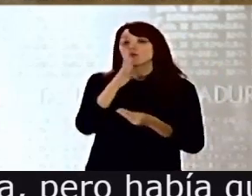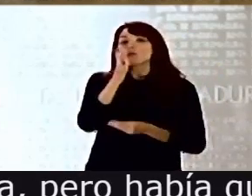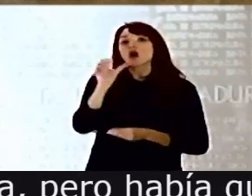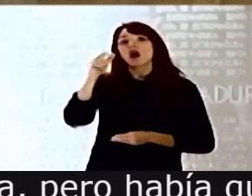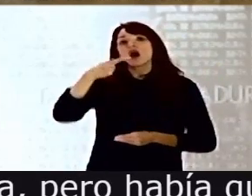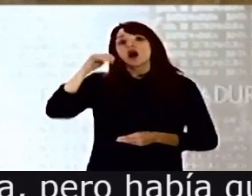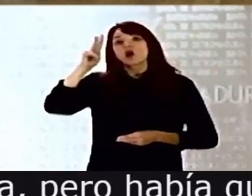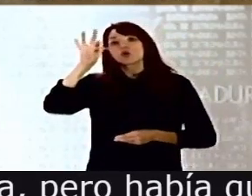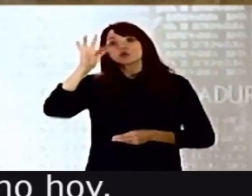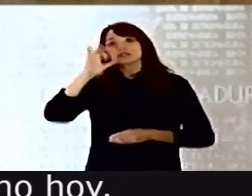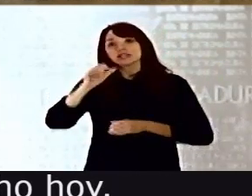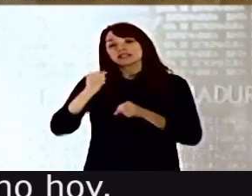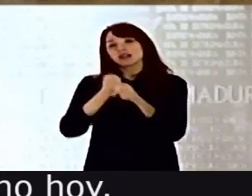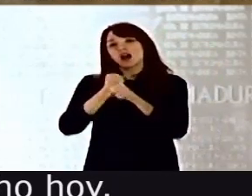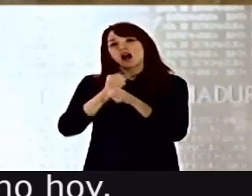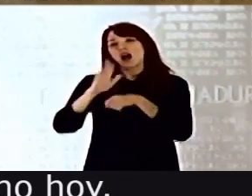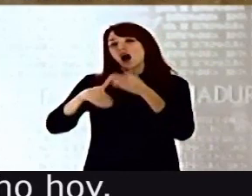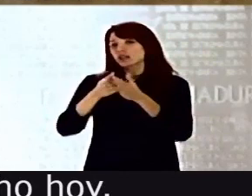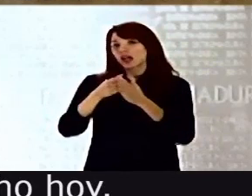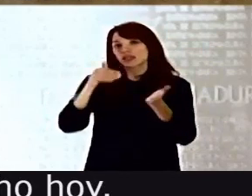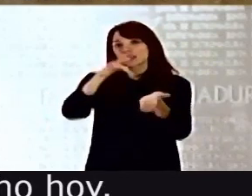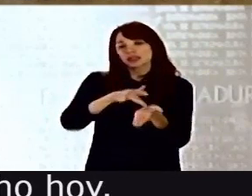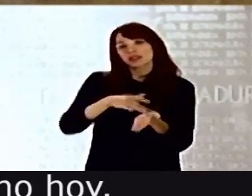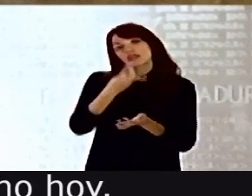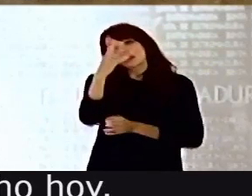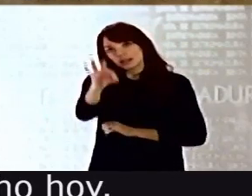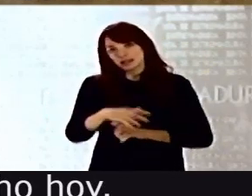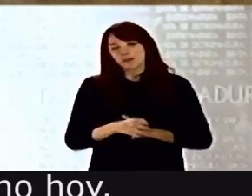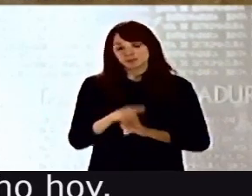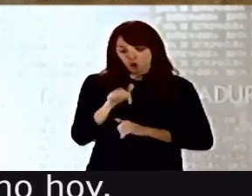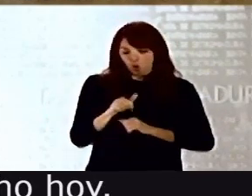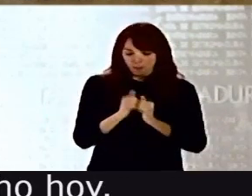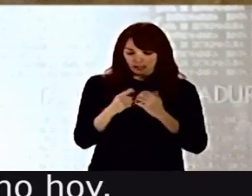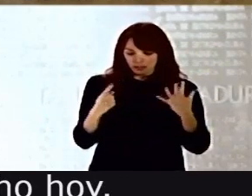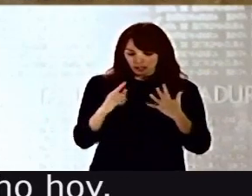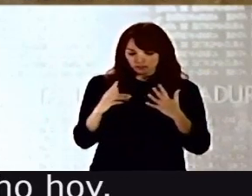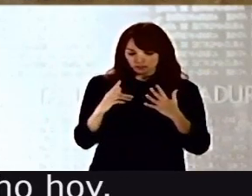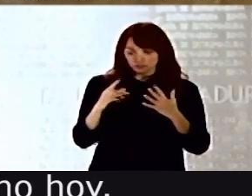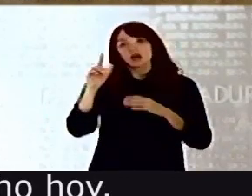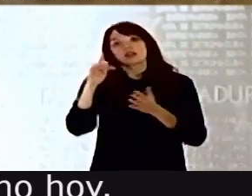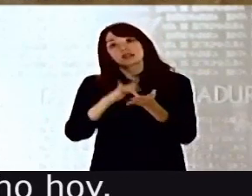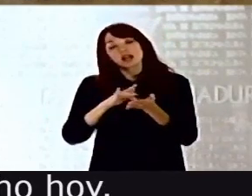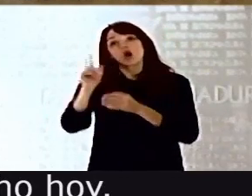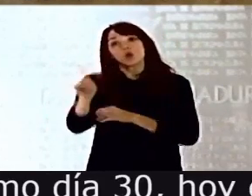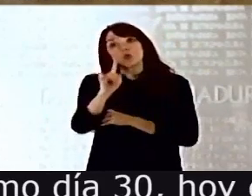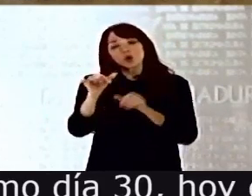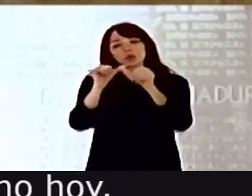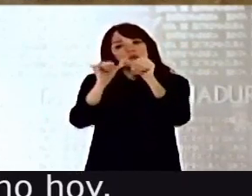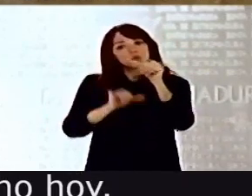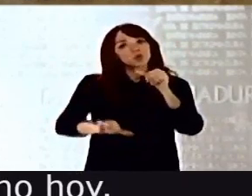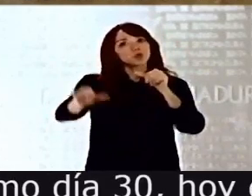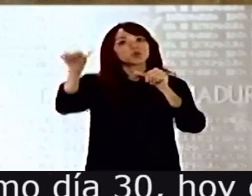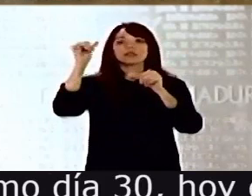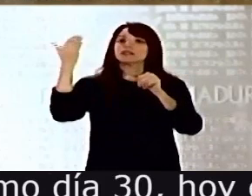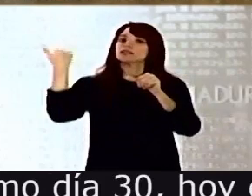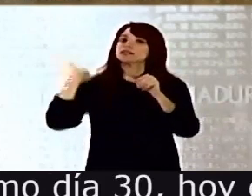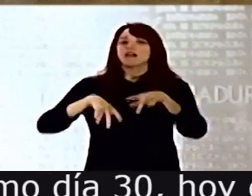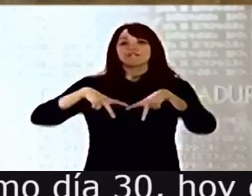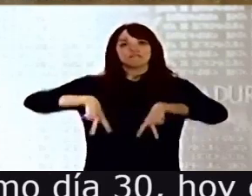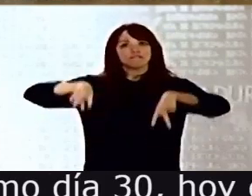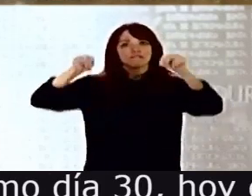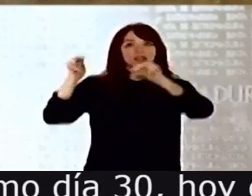hasta el próximo día 30, hoy es 26, y a partir del día 1 pues estará ya ejerciendo sus funciones la nueva interventora